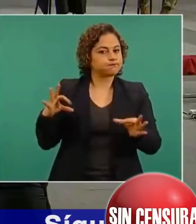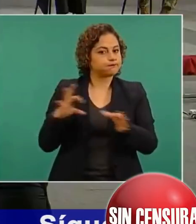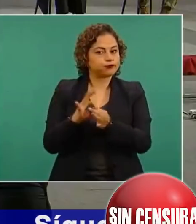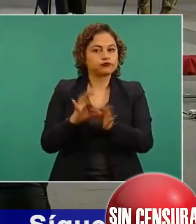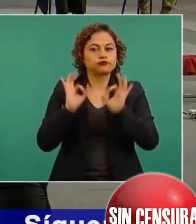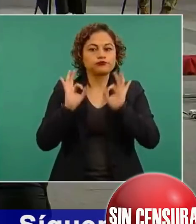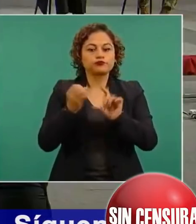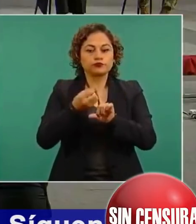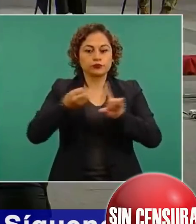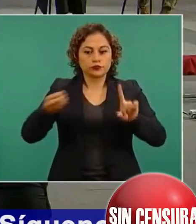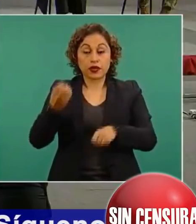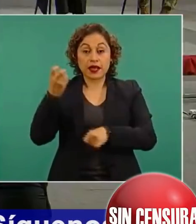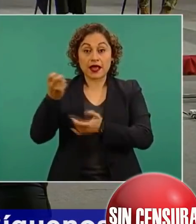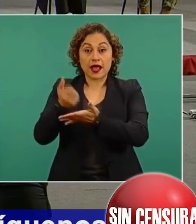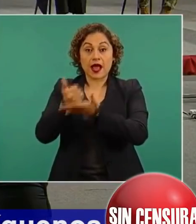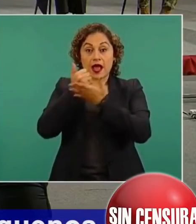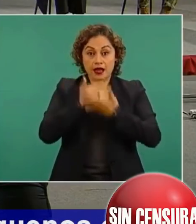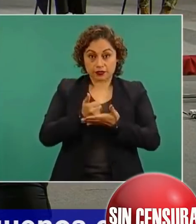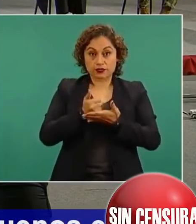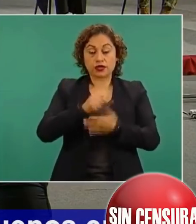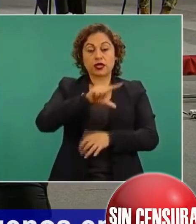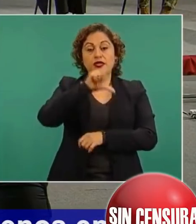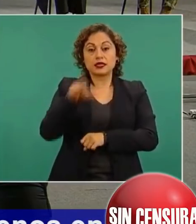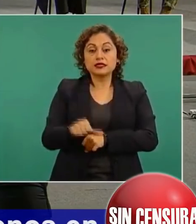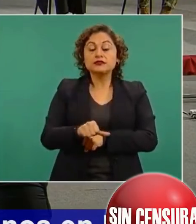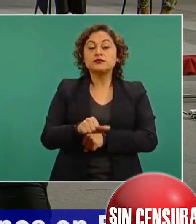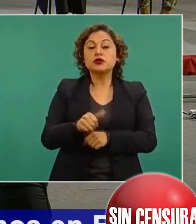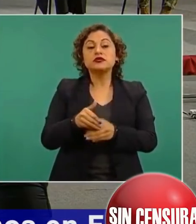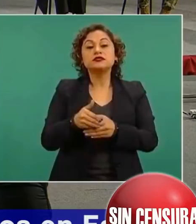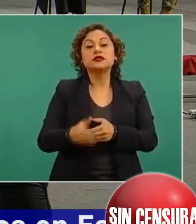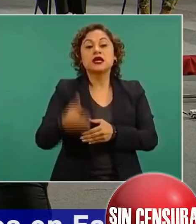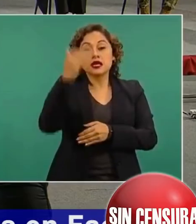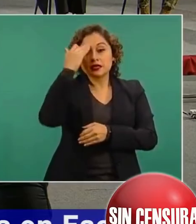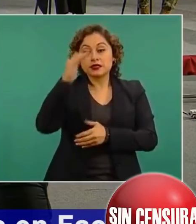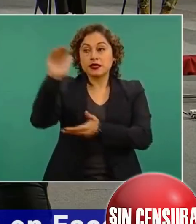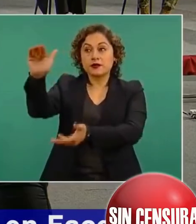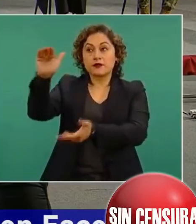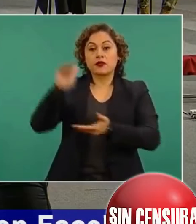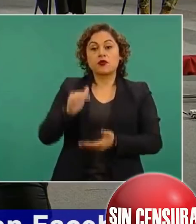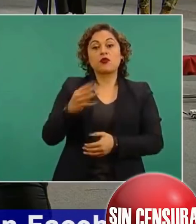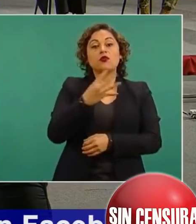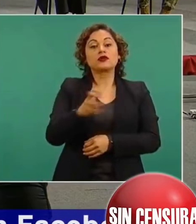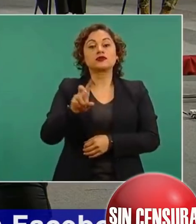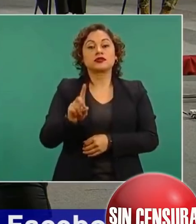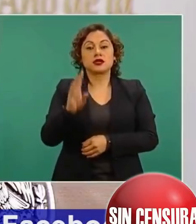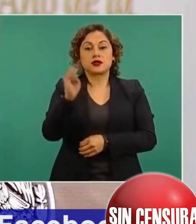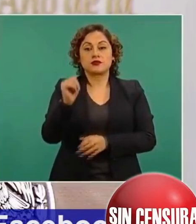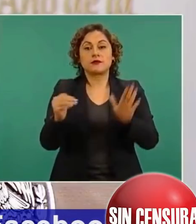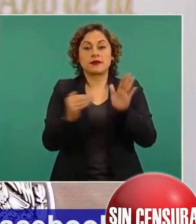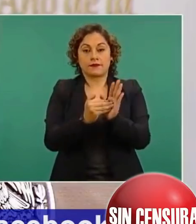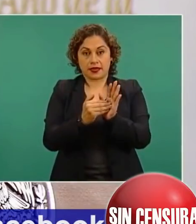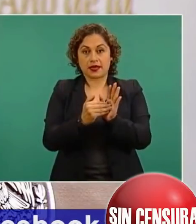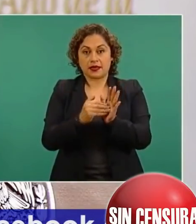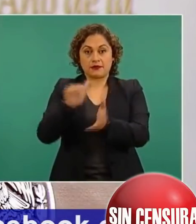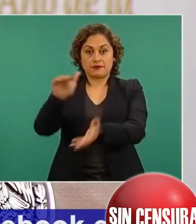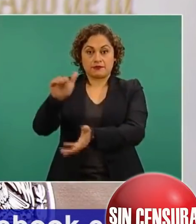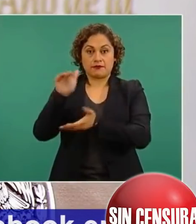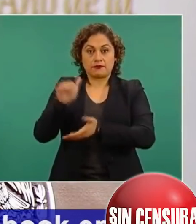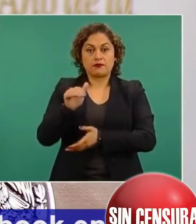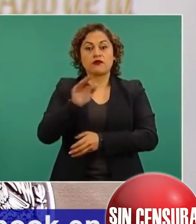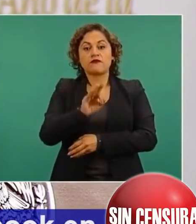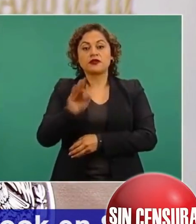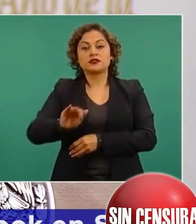de expansión, que empezó con el embarque grande de 439,000 dosis a partir del 12 de